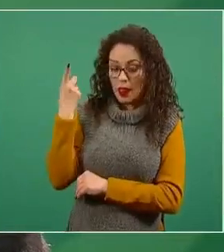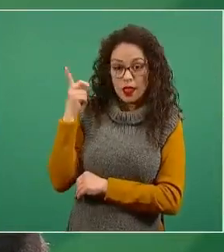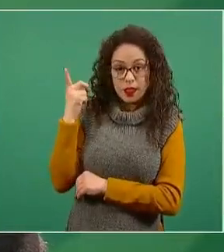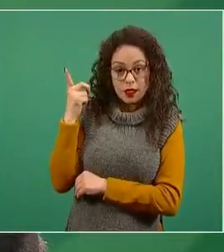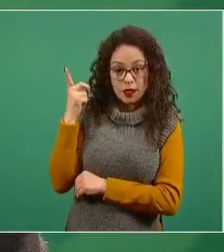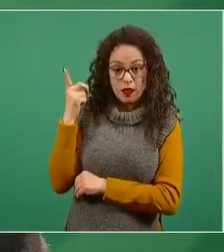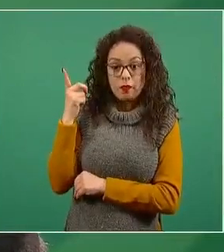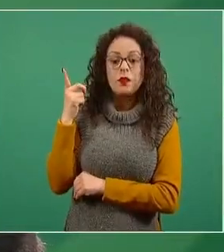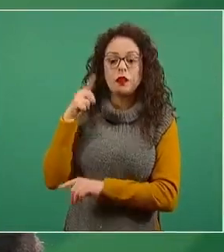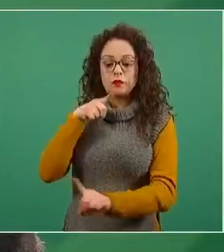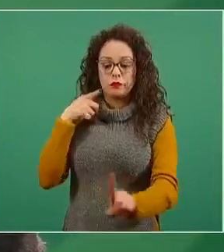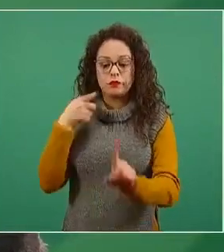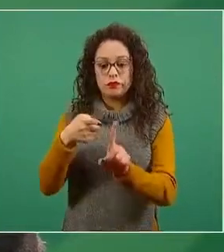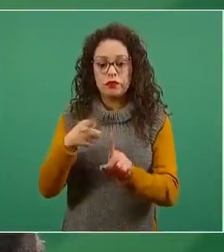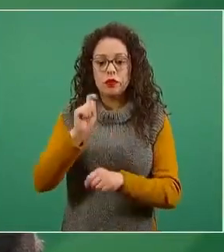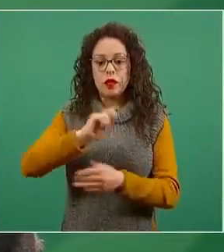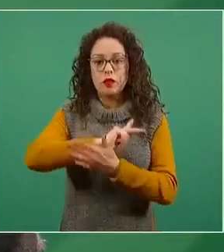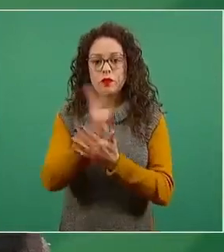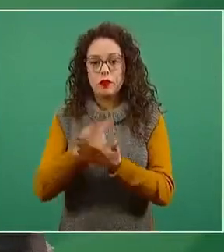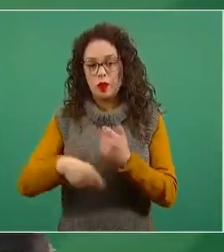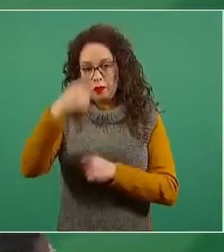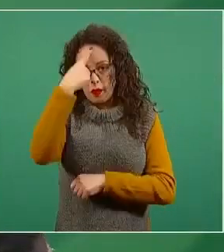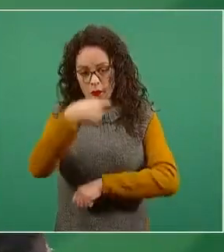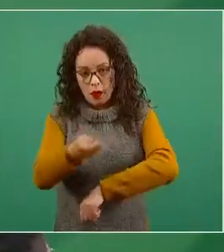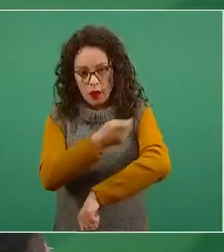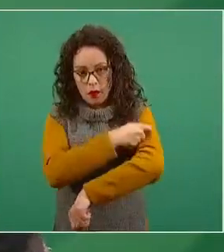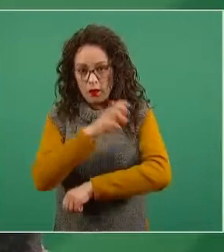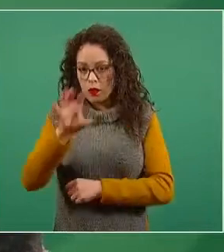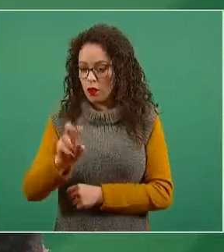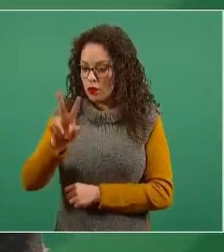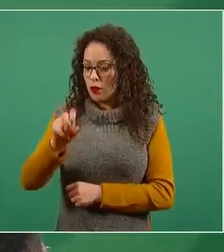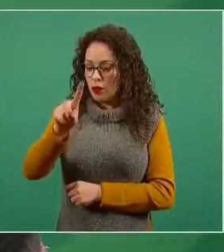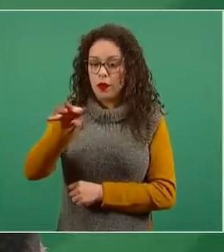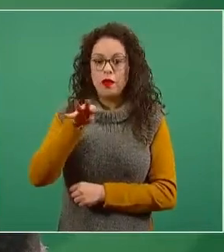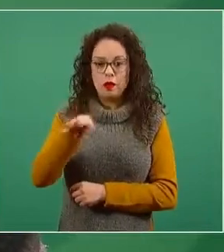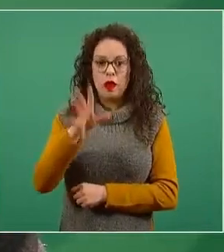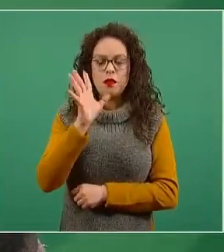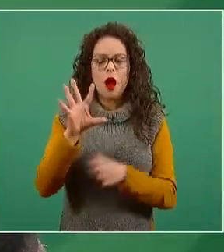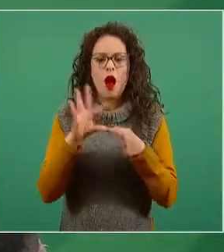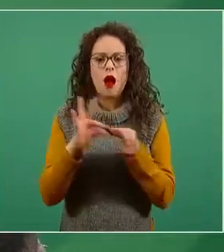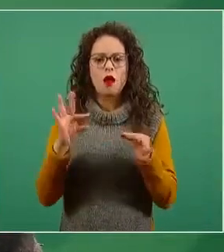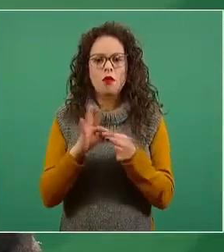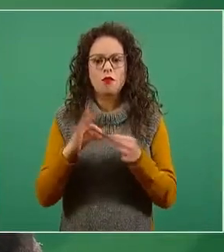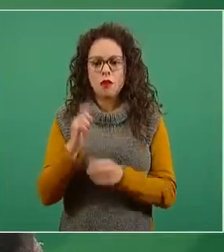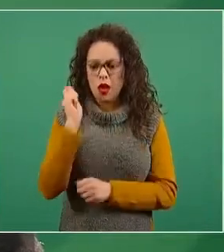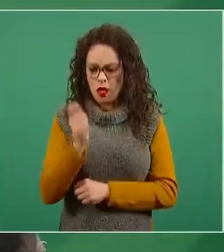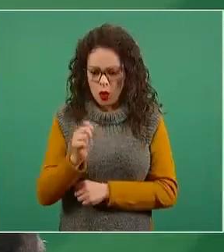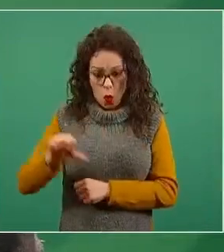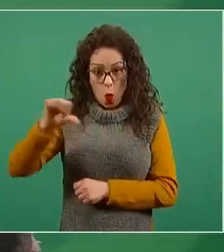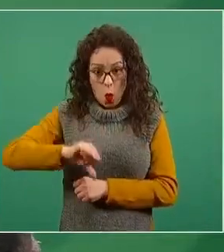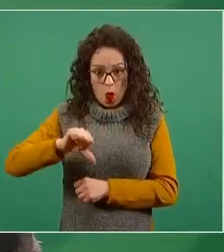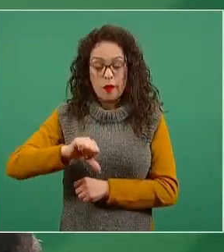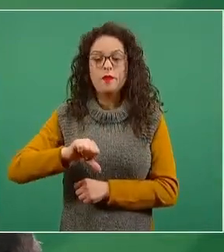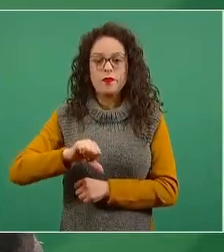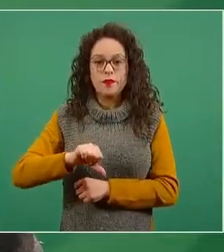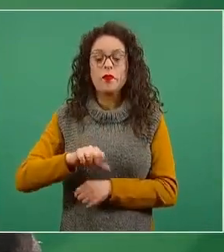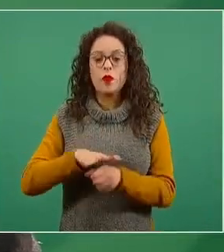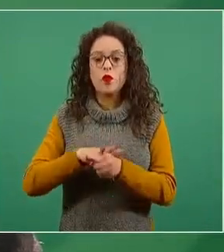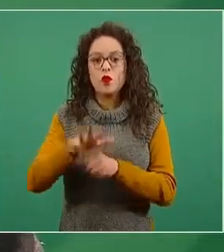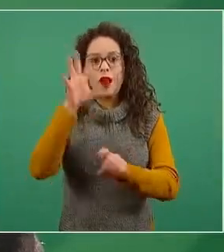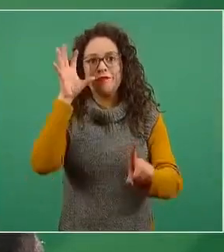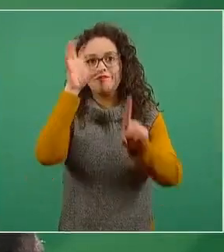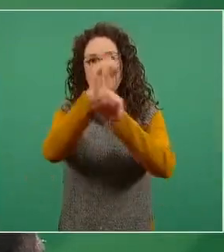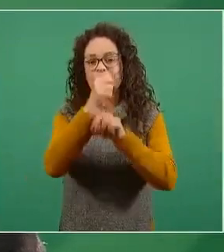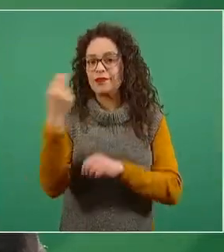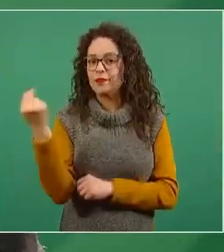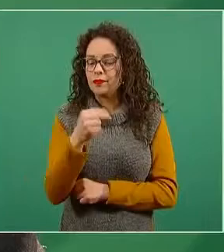al programa de vacunación COVID-19. Se comentó la operatividad de hoy mismo, cuáles eran algunos de los retos inmediatos